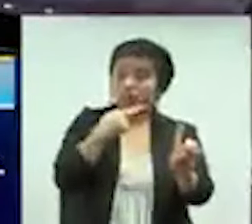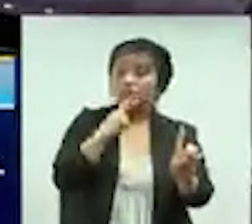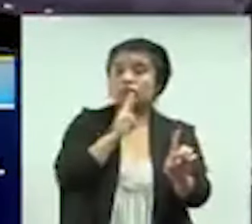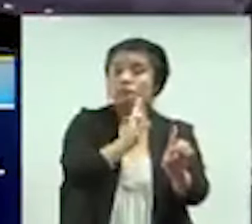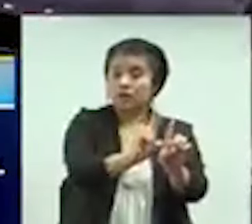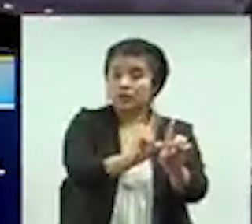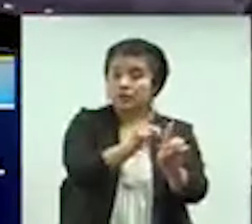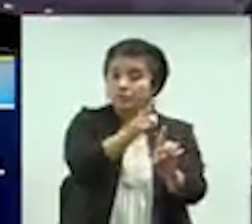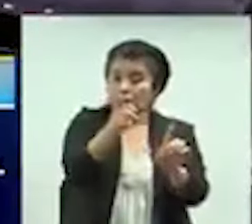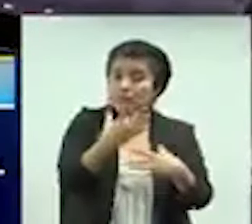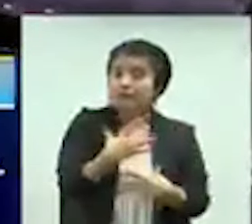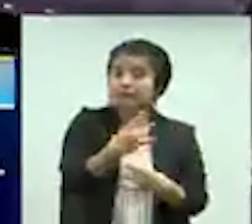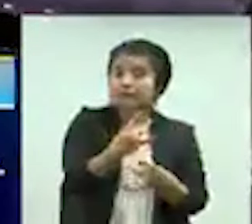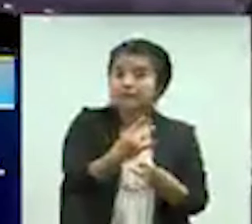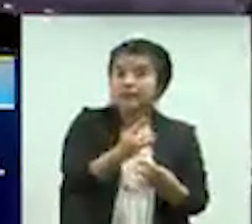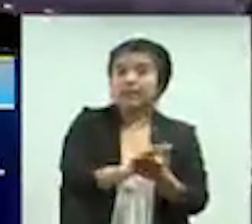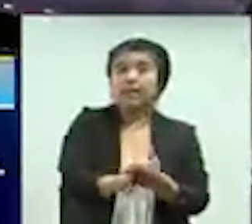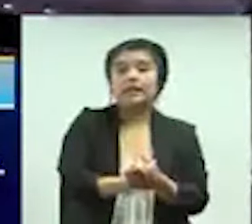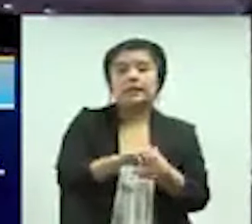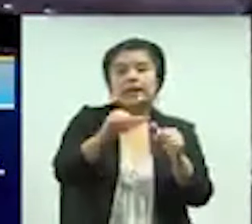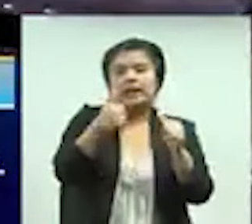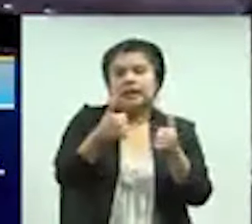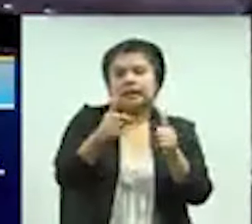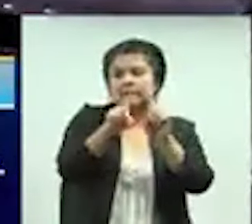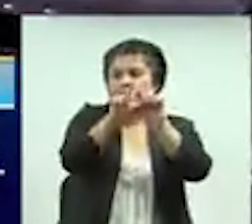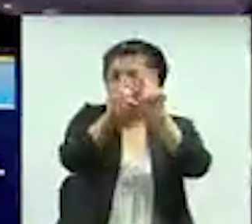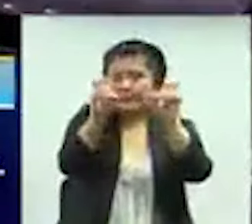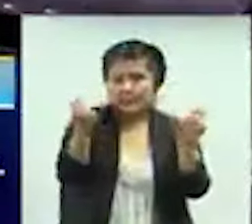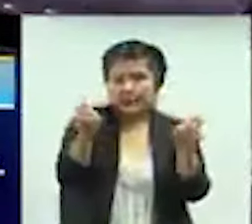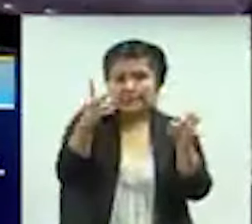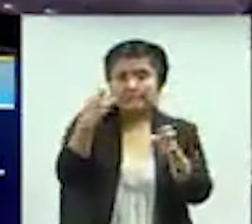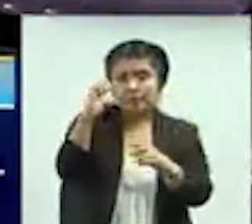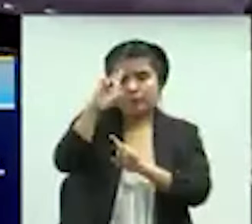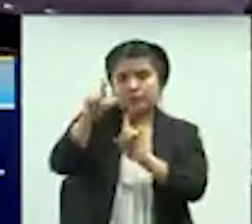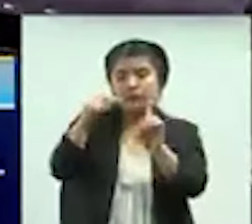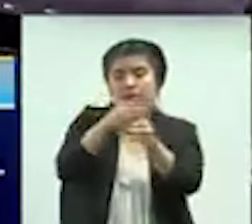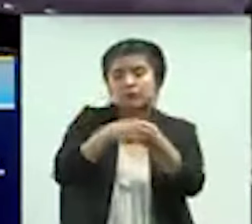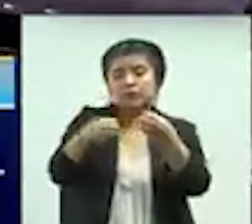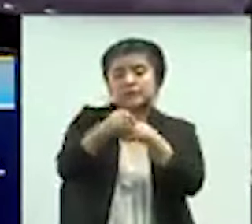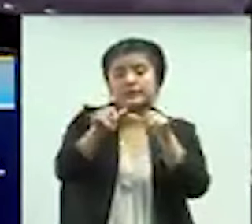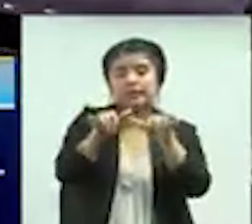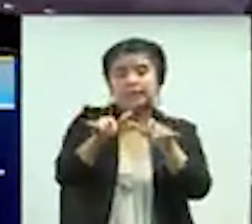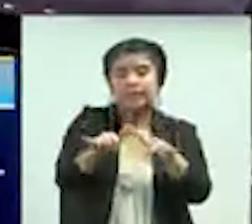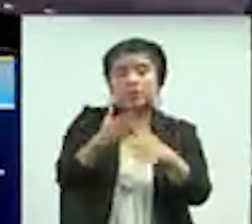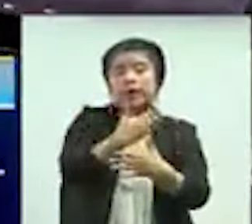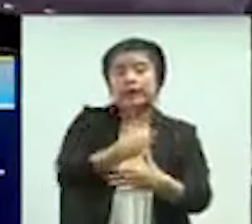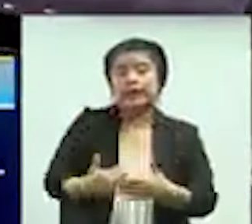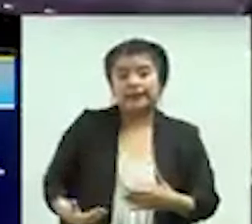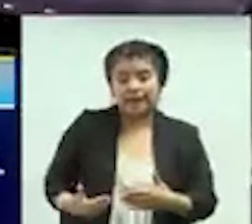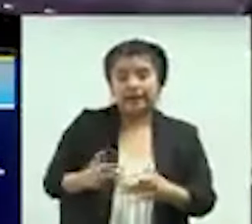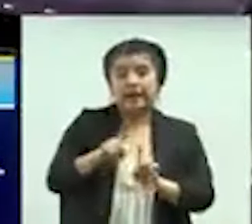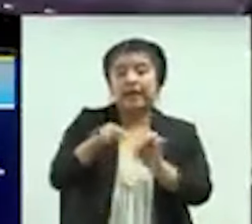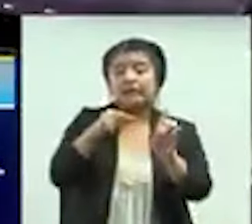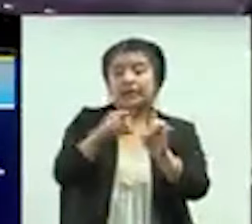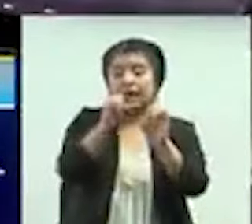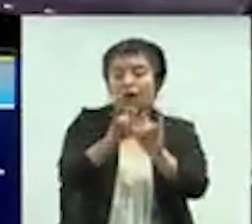que puede interesar. En el marco multilateral, la oficina del Secretario General de Naciones Unidas